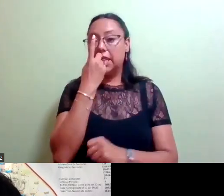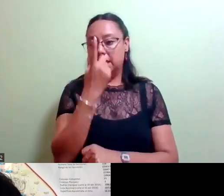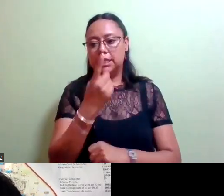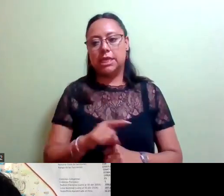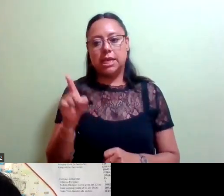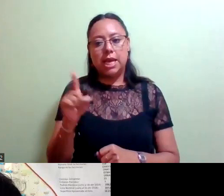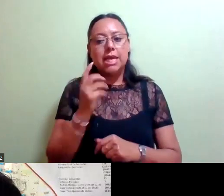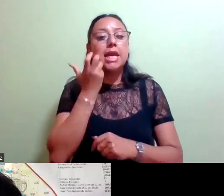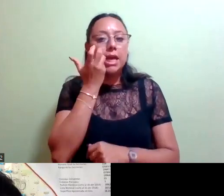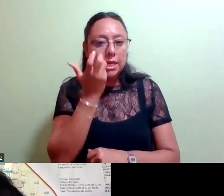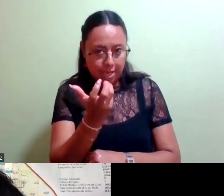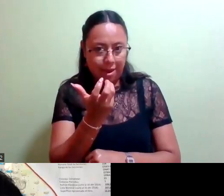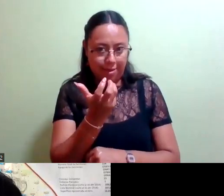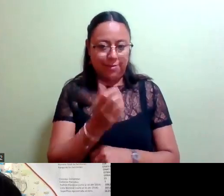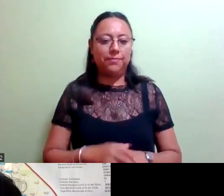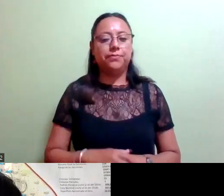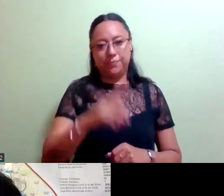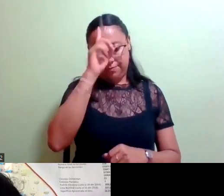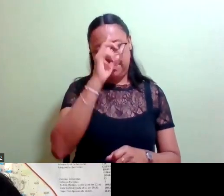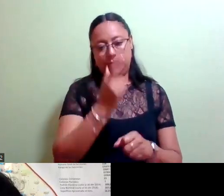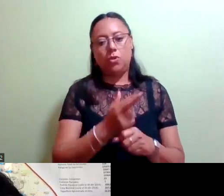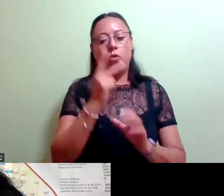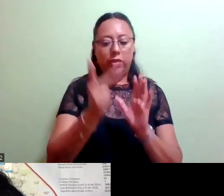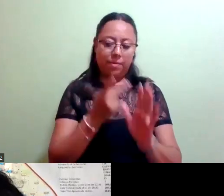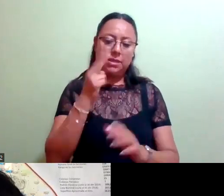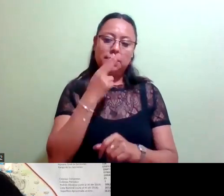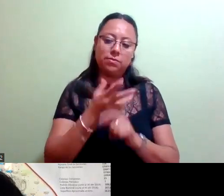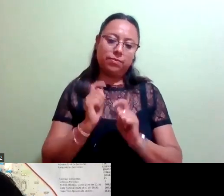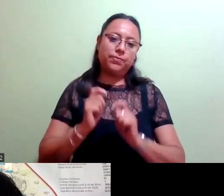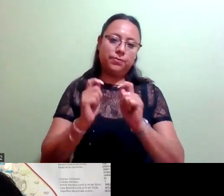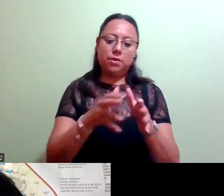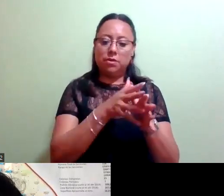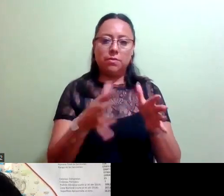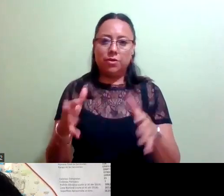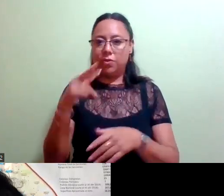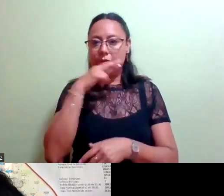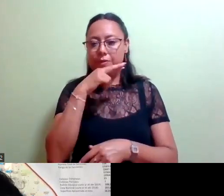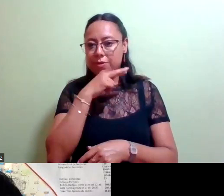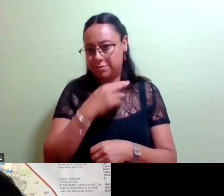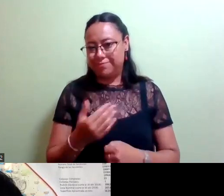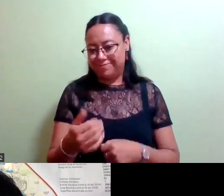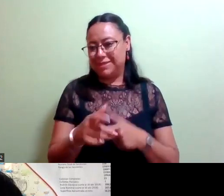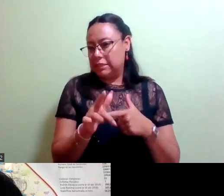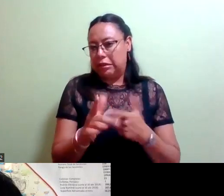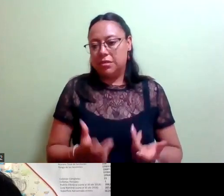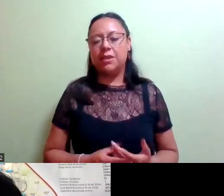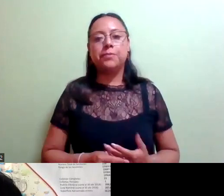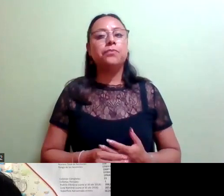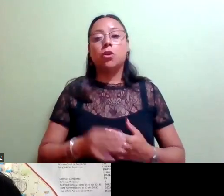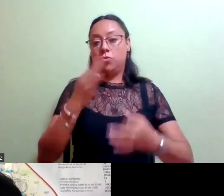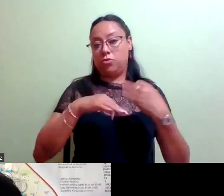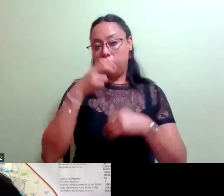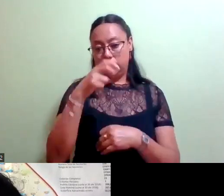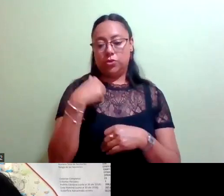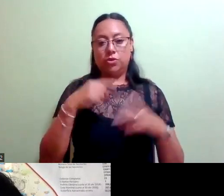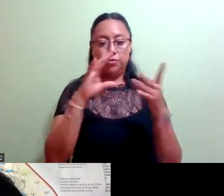deseo de la ciudadana consejera ser reelecta para un periodo inmediato. Por lo anteriormente expuesto y fundado,